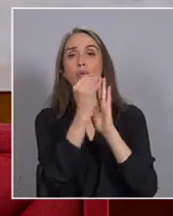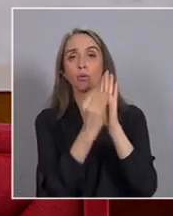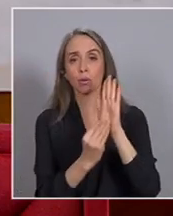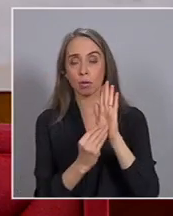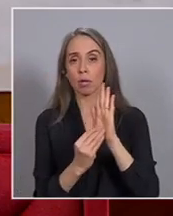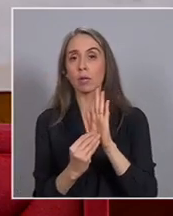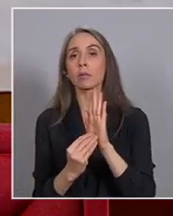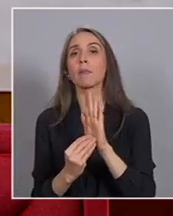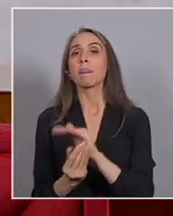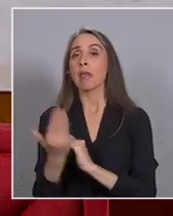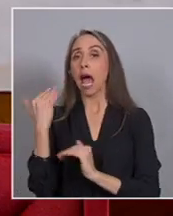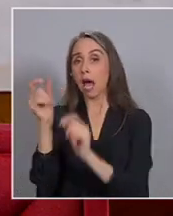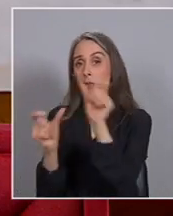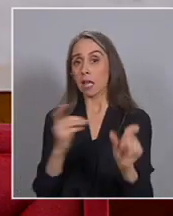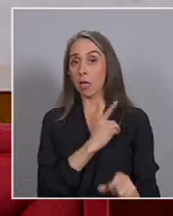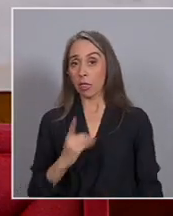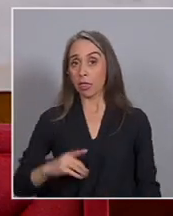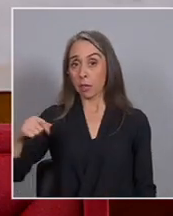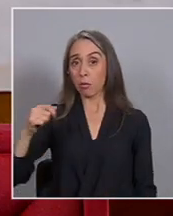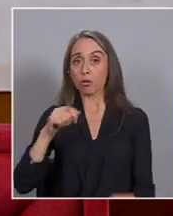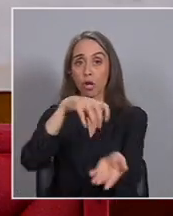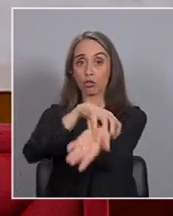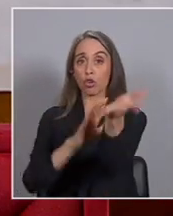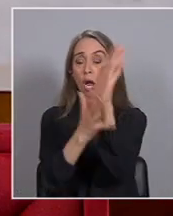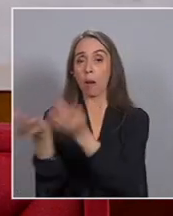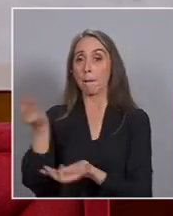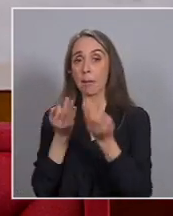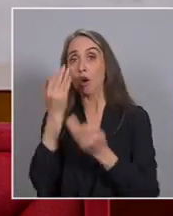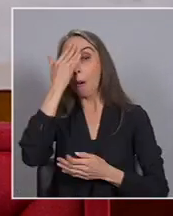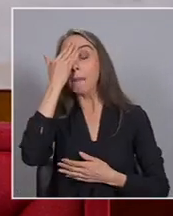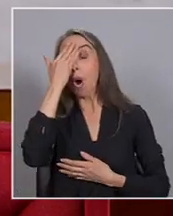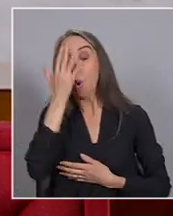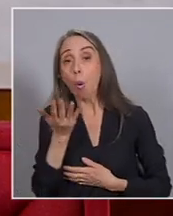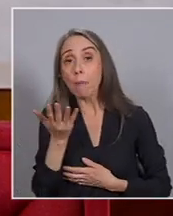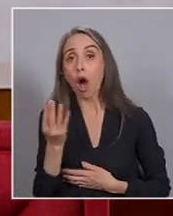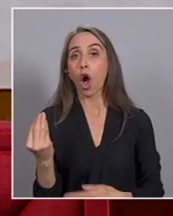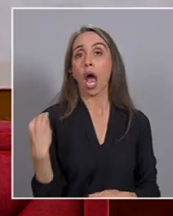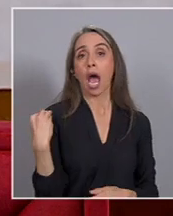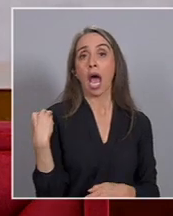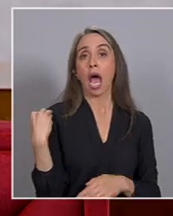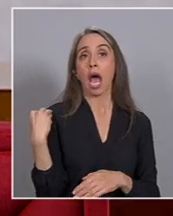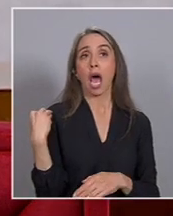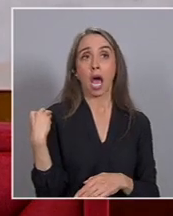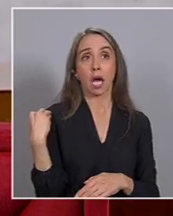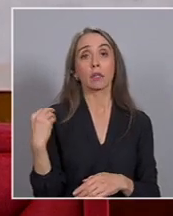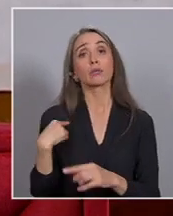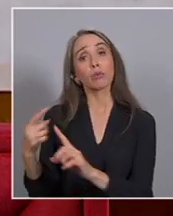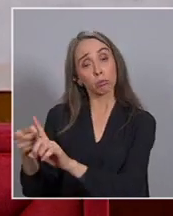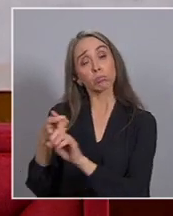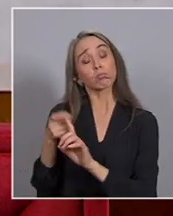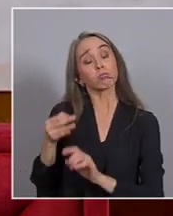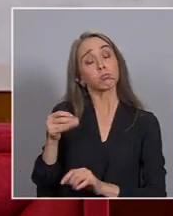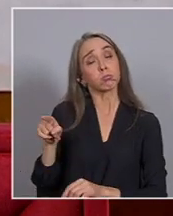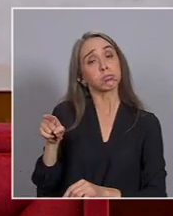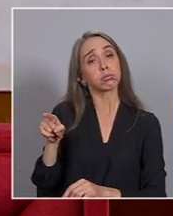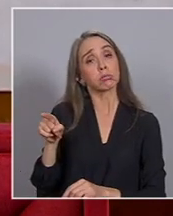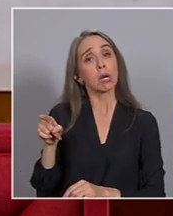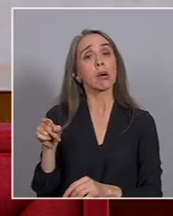Nos dijeron con preocupación los parlamentarios de la Araucanía, en una advertencia que tomo de buena fe